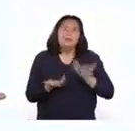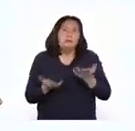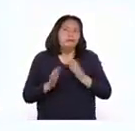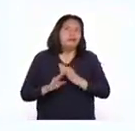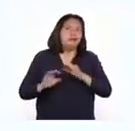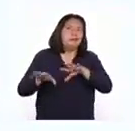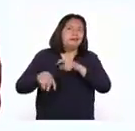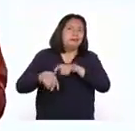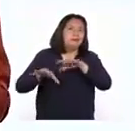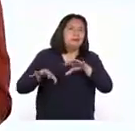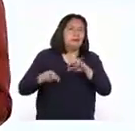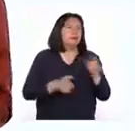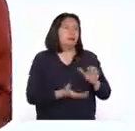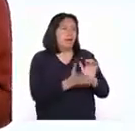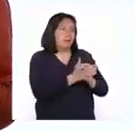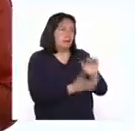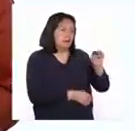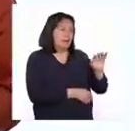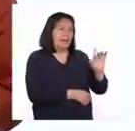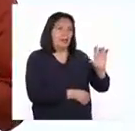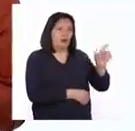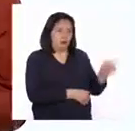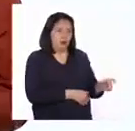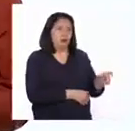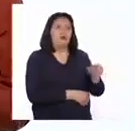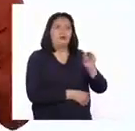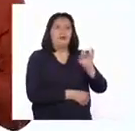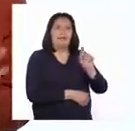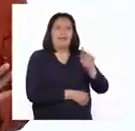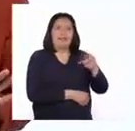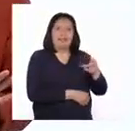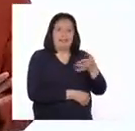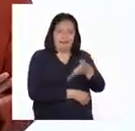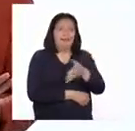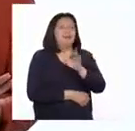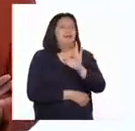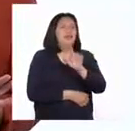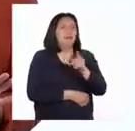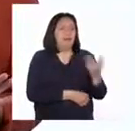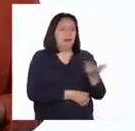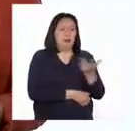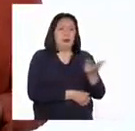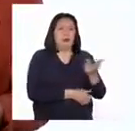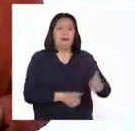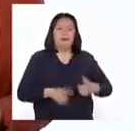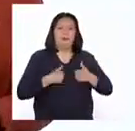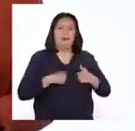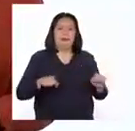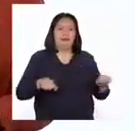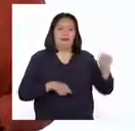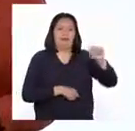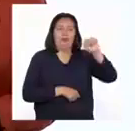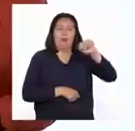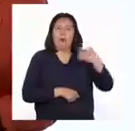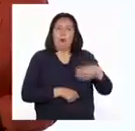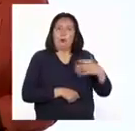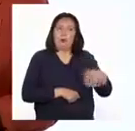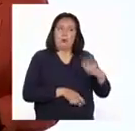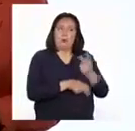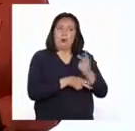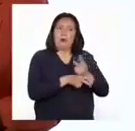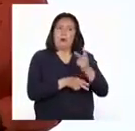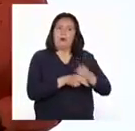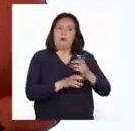Vamos a conocer a nuestros amigos Marcos, Marta y Felipe. Ellos viven en una zona altoandina y realizan muchas medidas